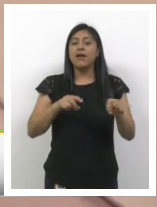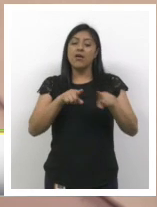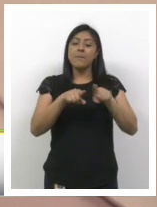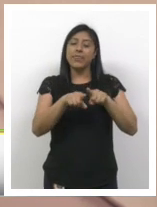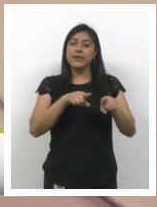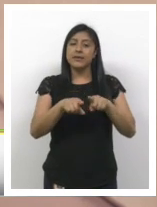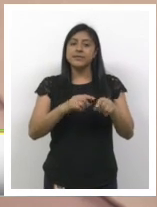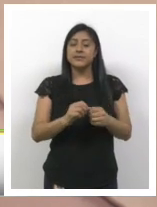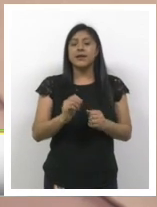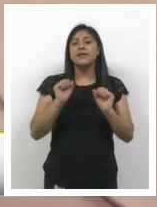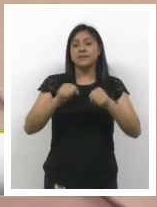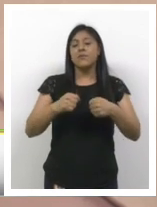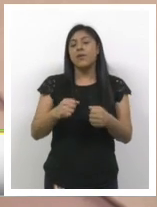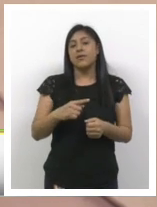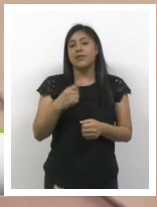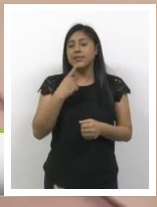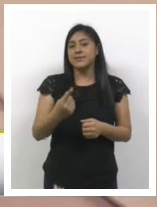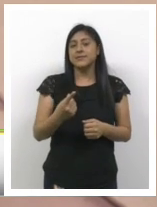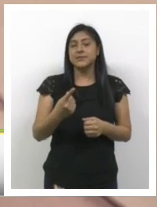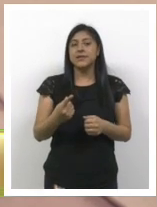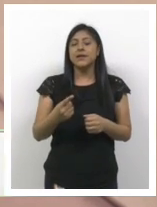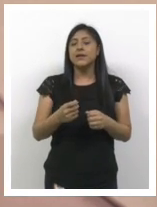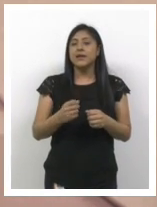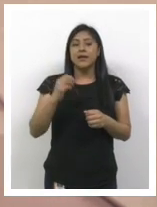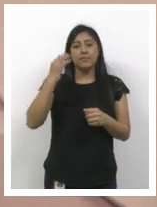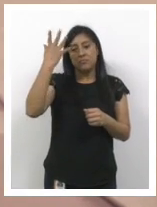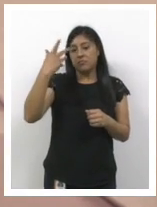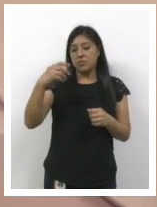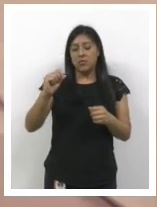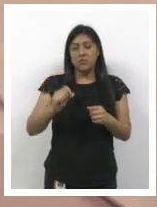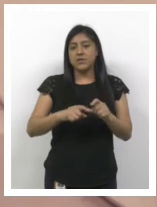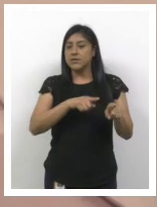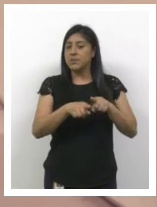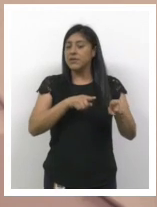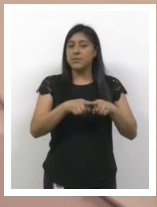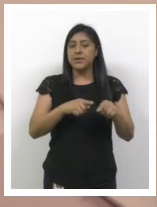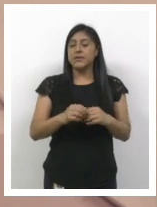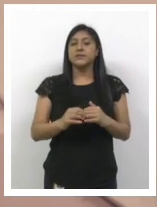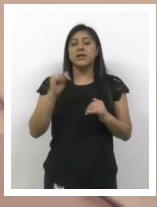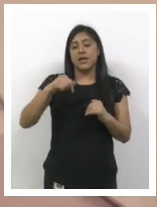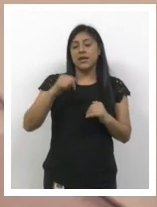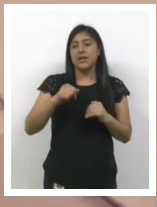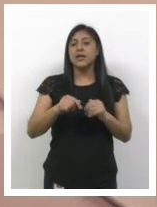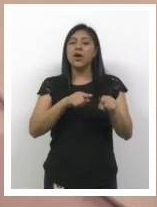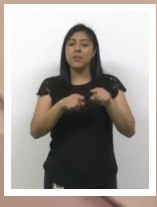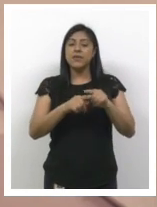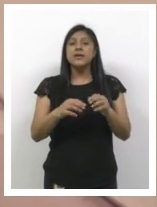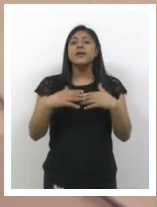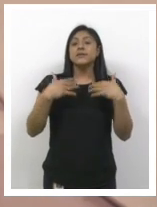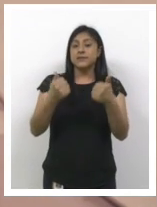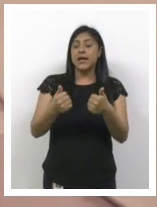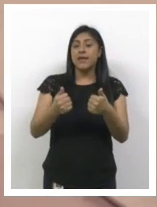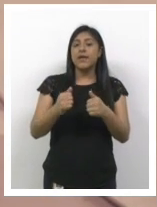¿verdad? Hay una competencia, si se puede decir, sana, en el sentido de que cada quien pues, busca superarse